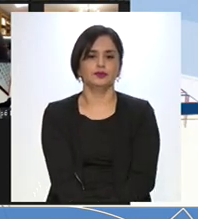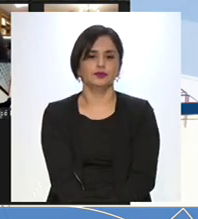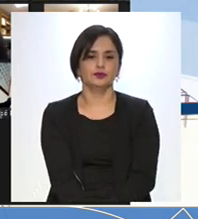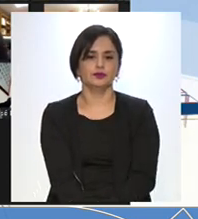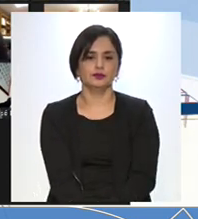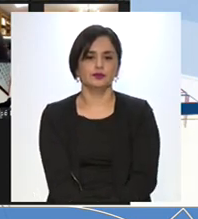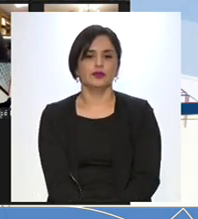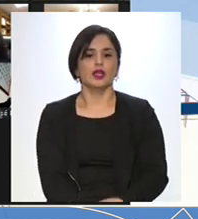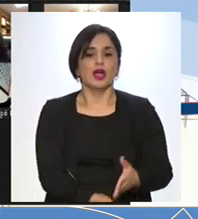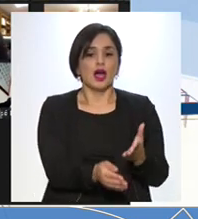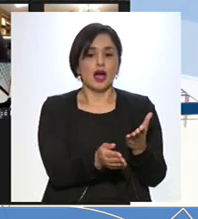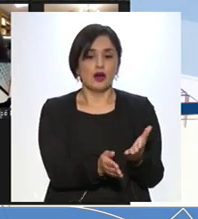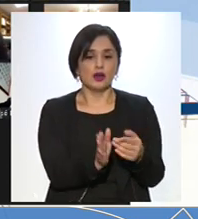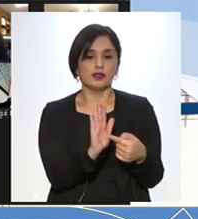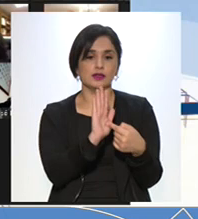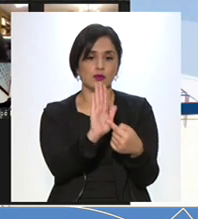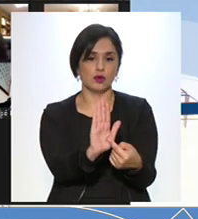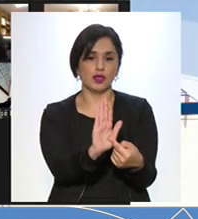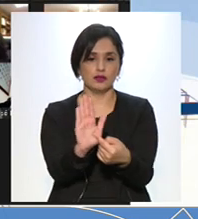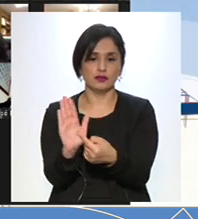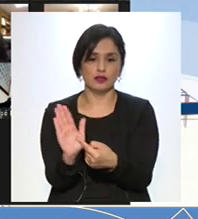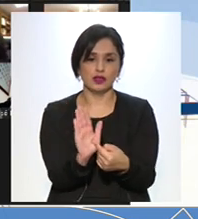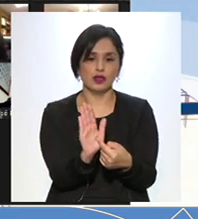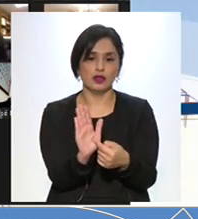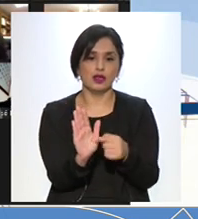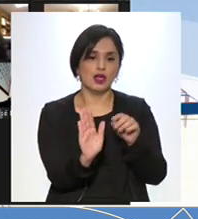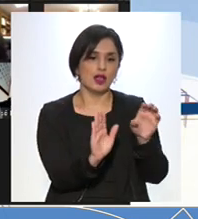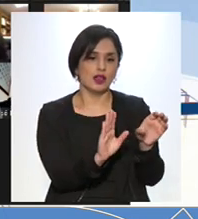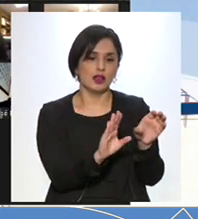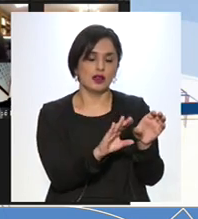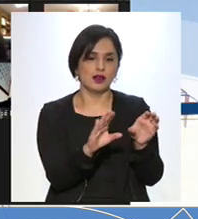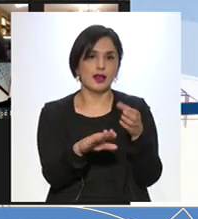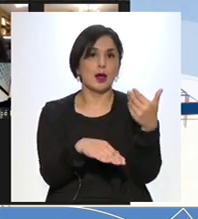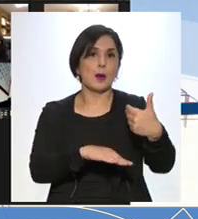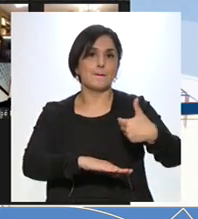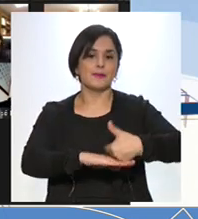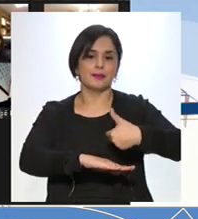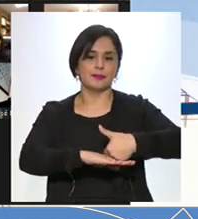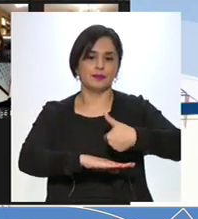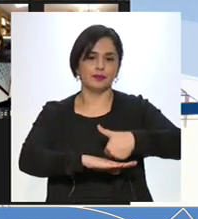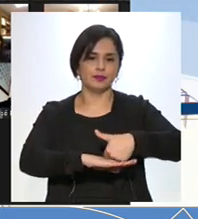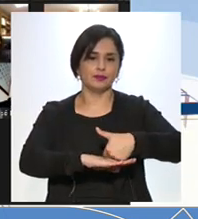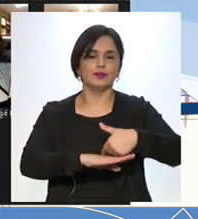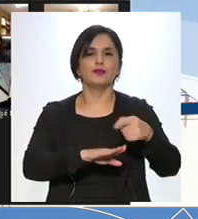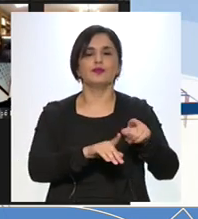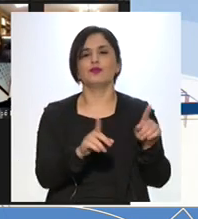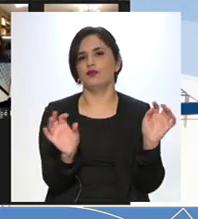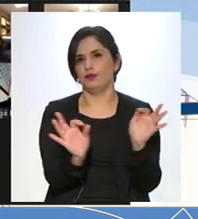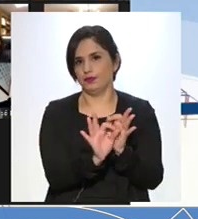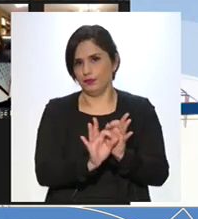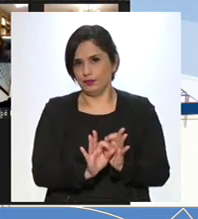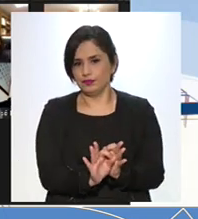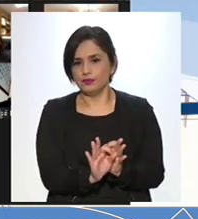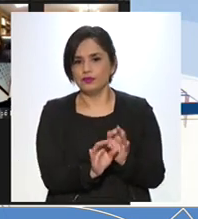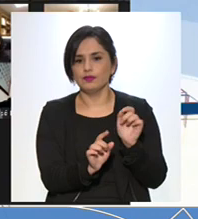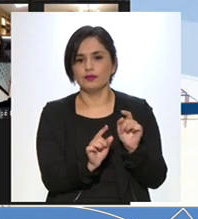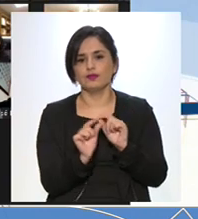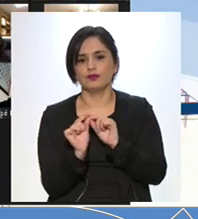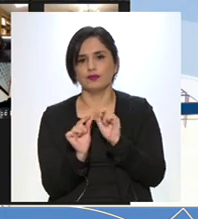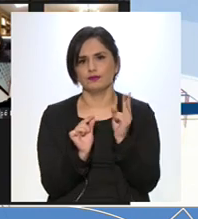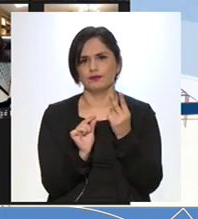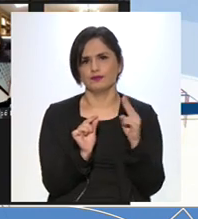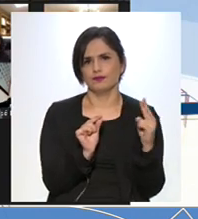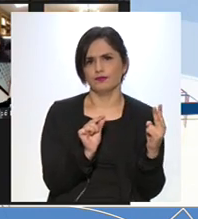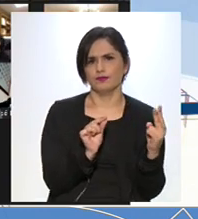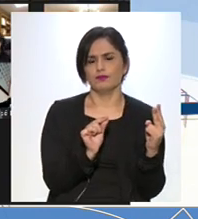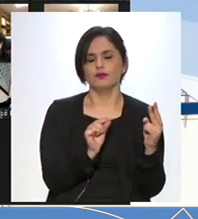a continuación se muestra cuáles son los factores del lado de la demanda que explican esta variación,